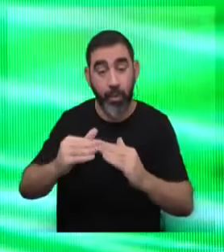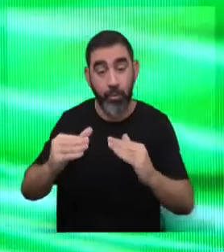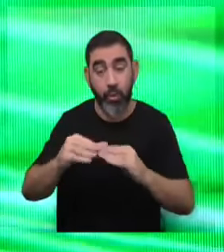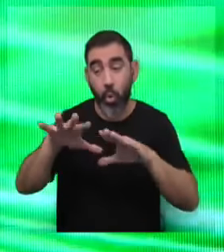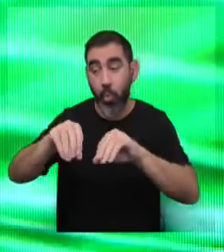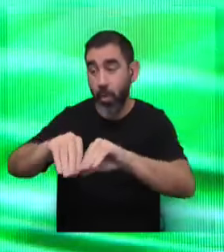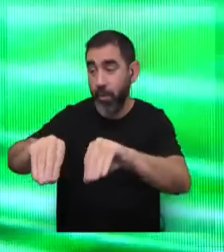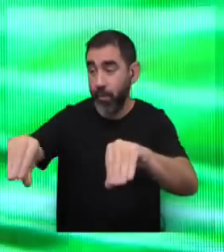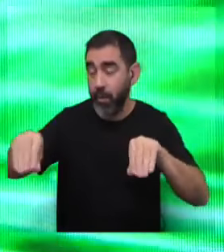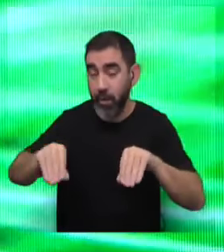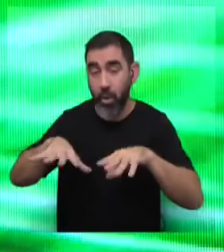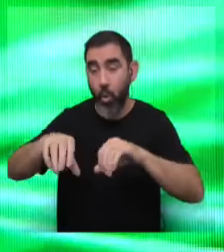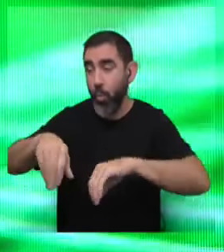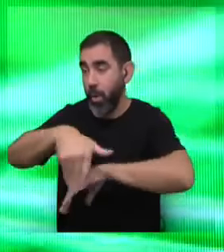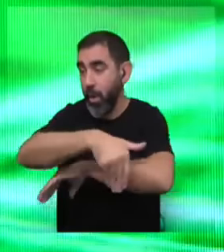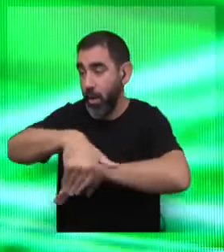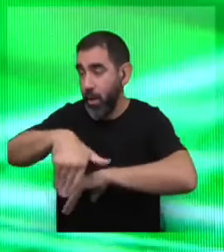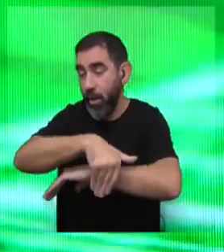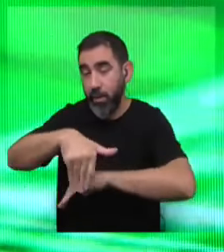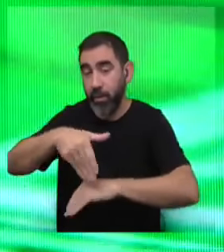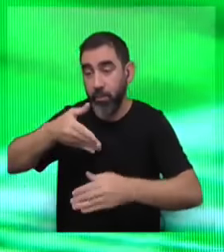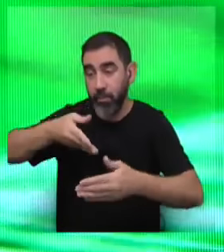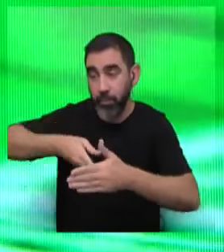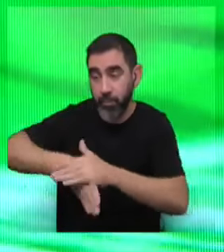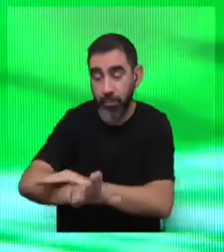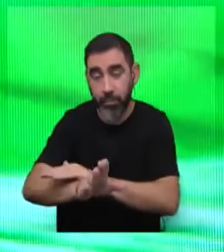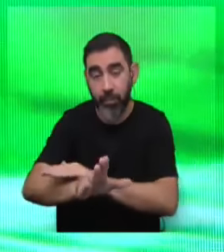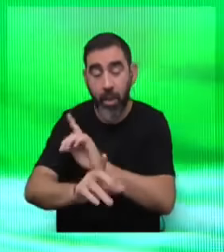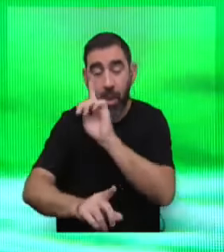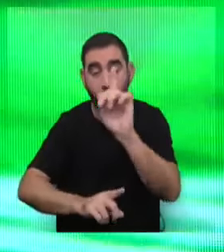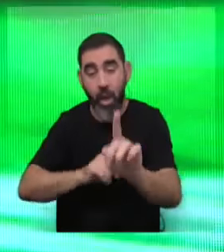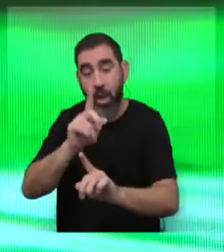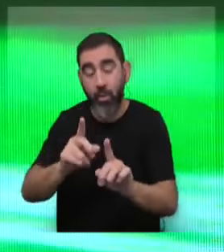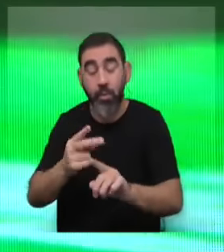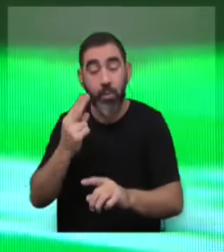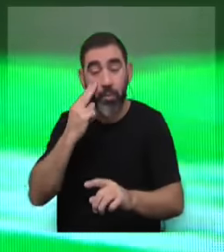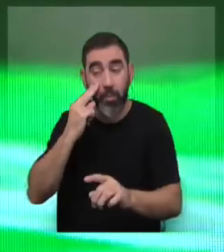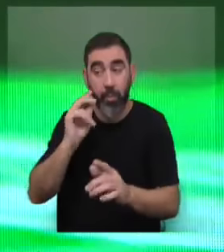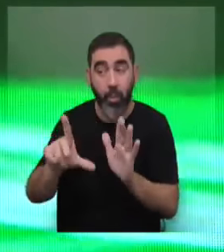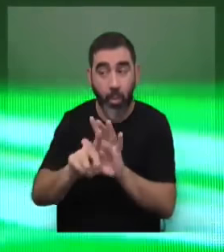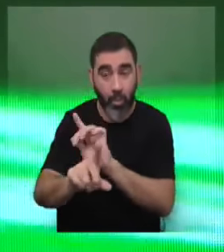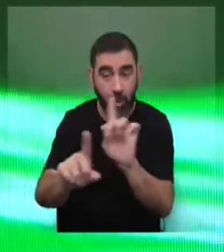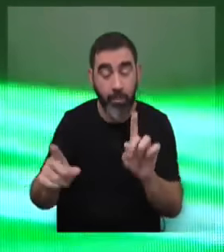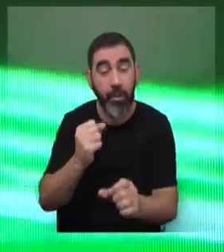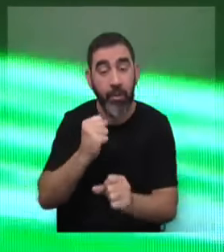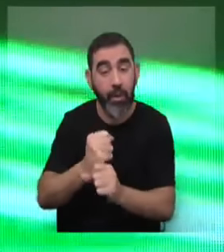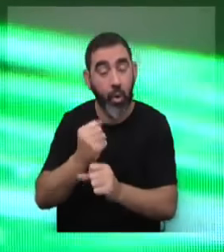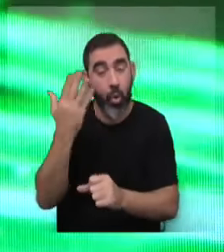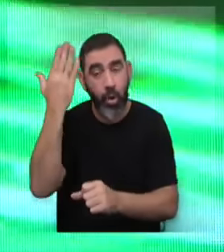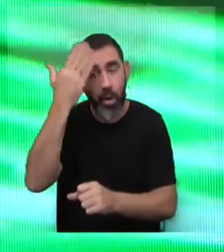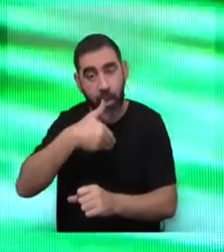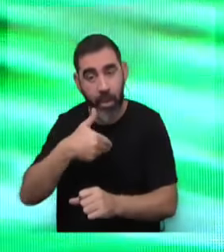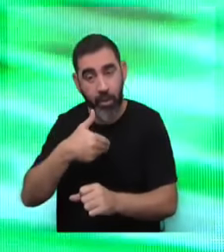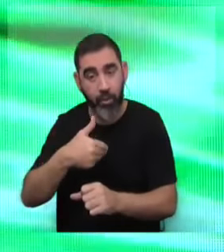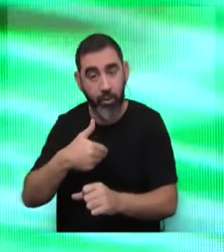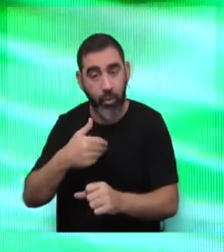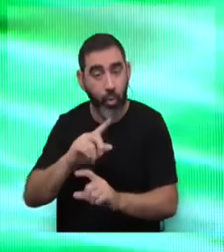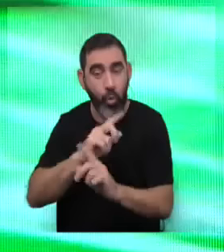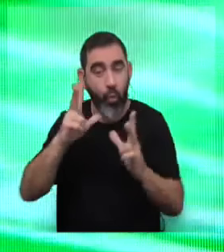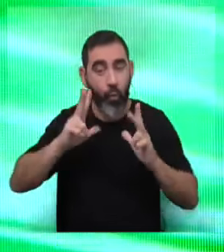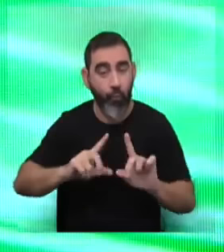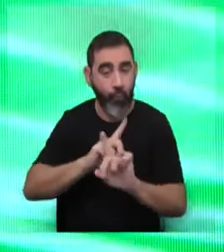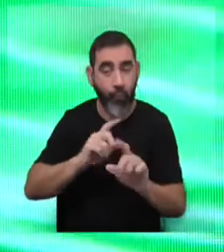tierras opciones de la calle acceso ilegal a una serie de de problemas trabajo en negro o trabajo ilegal o informal